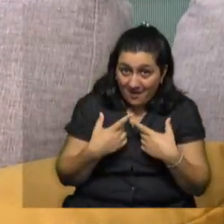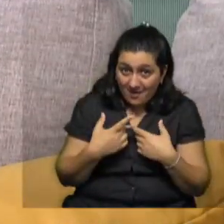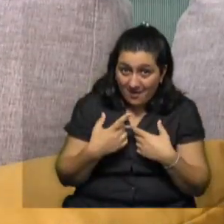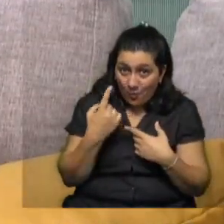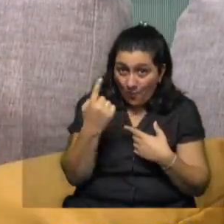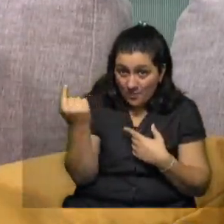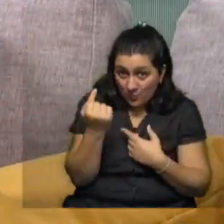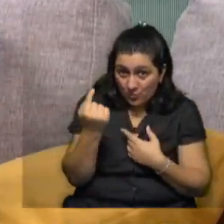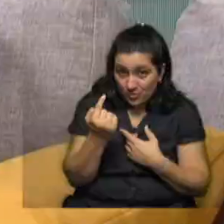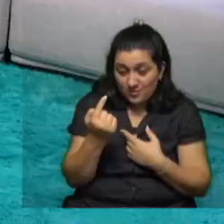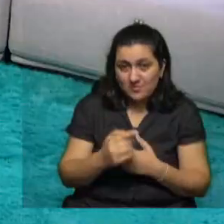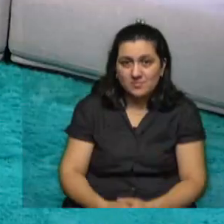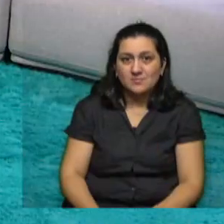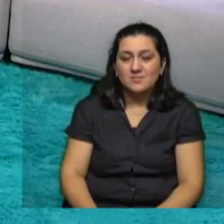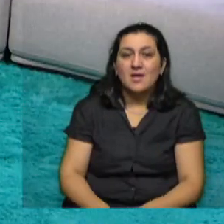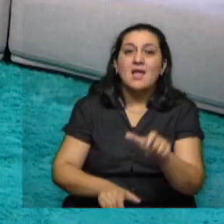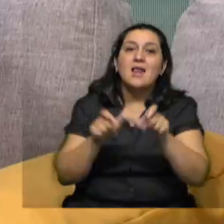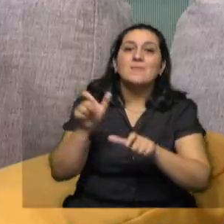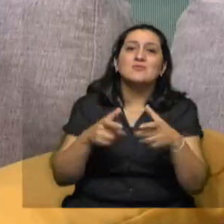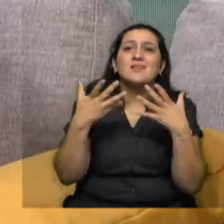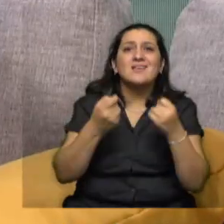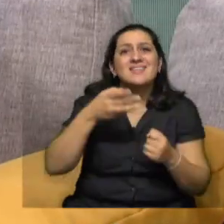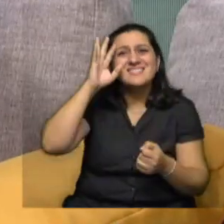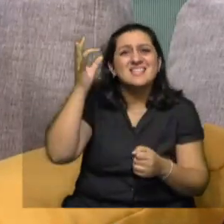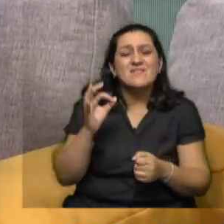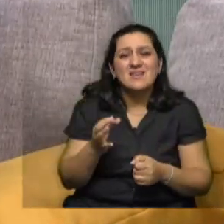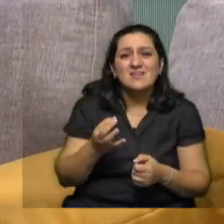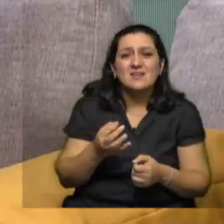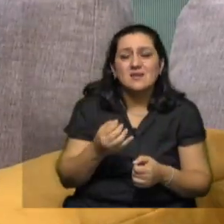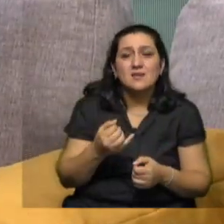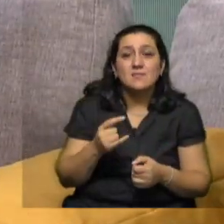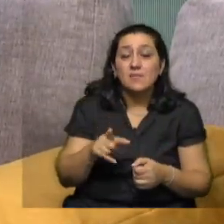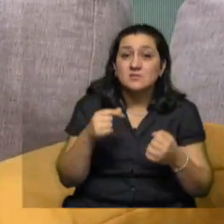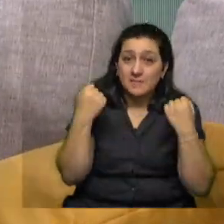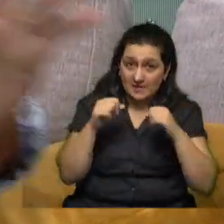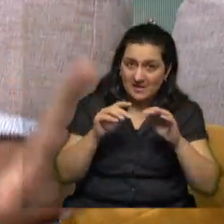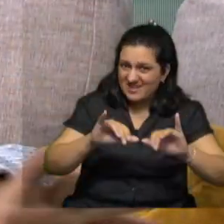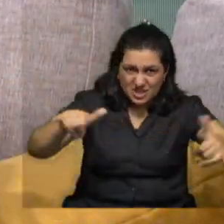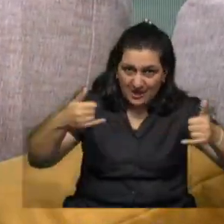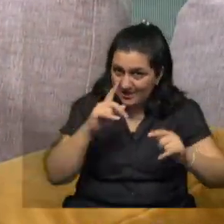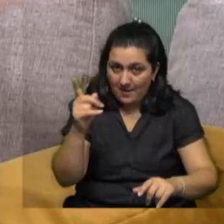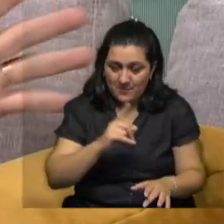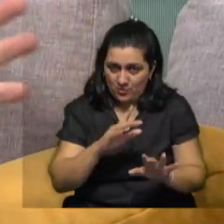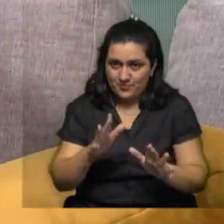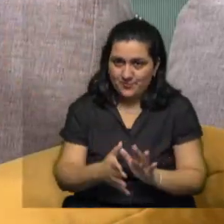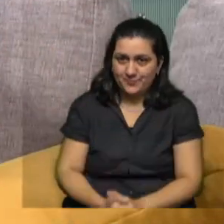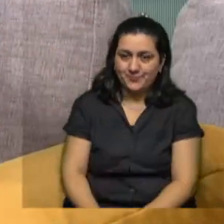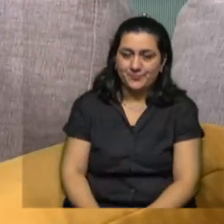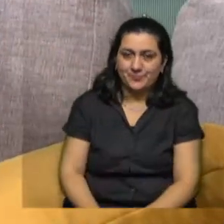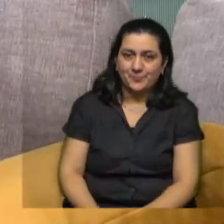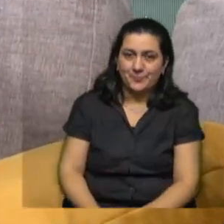Dios. Sí, claro. Minuto más. La gente que está desesperada por su cuarto, vamos a hacer una práctica. Ya. Aquí, ahora, antes de irnos.